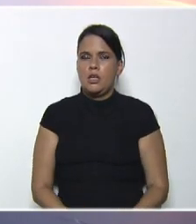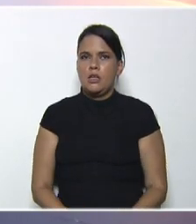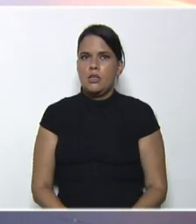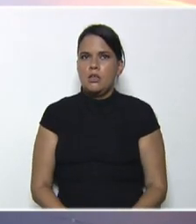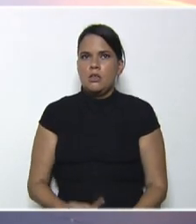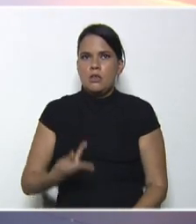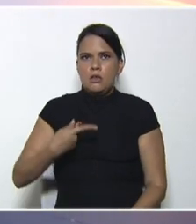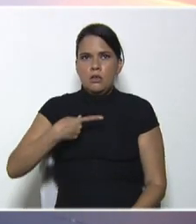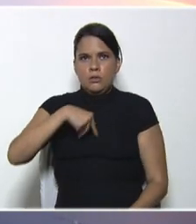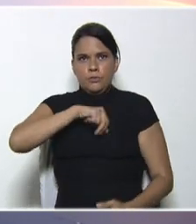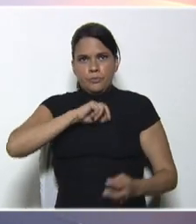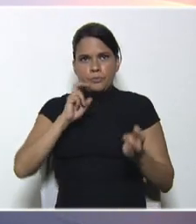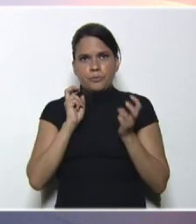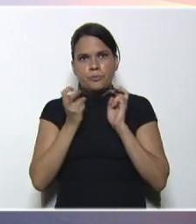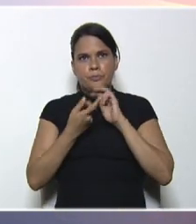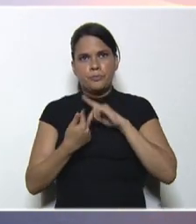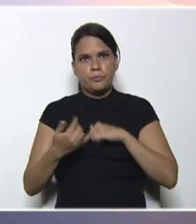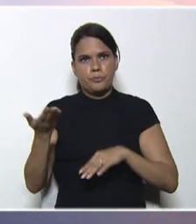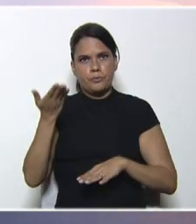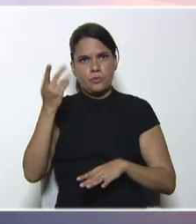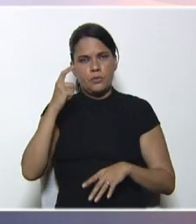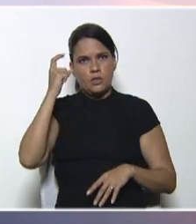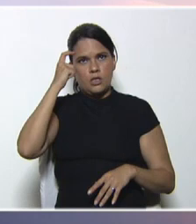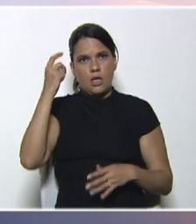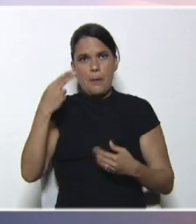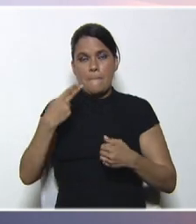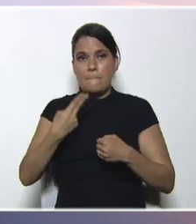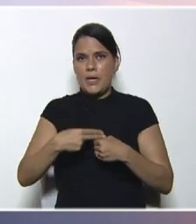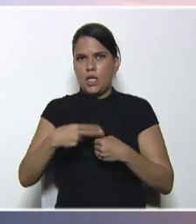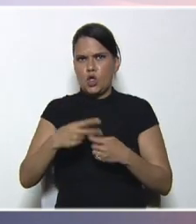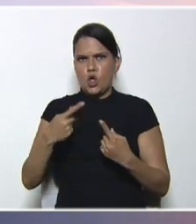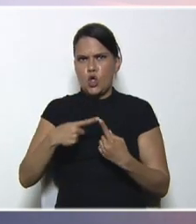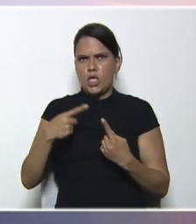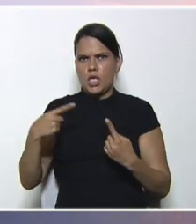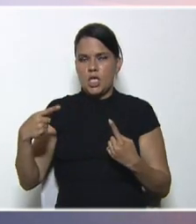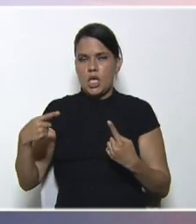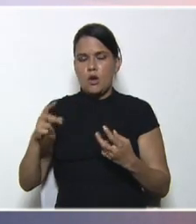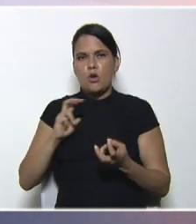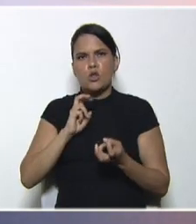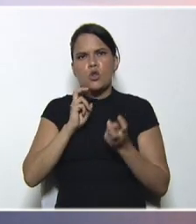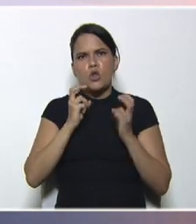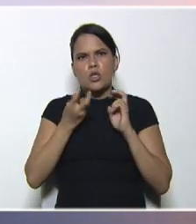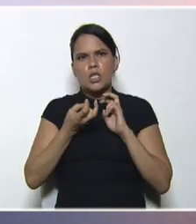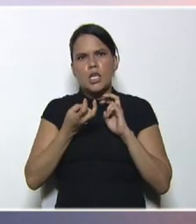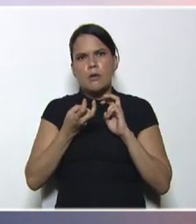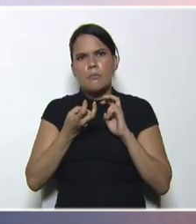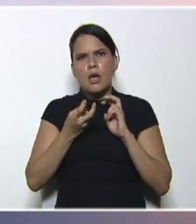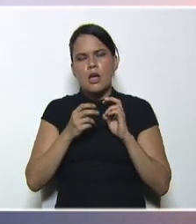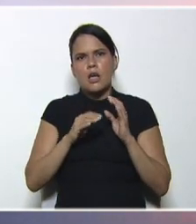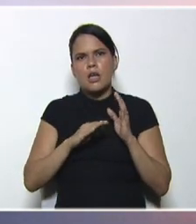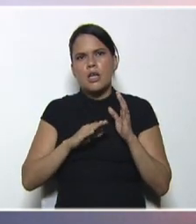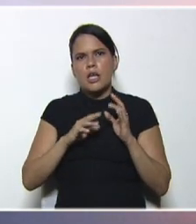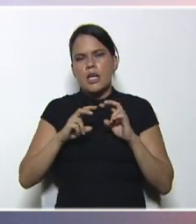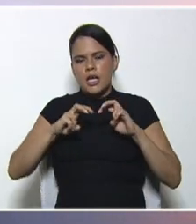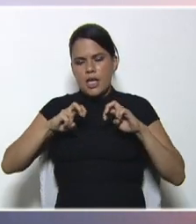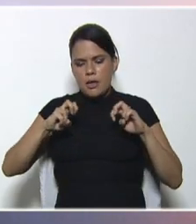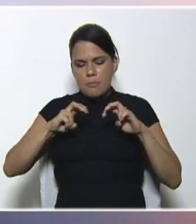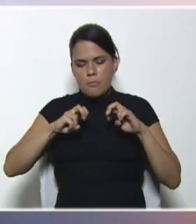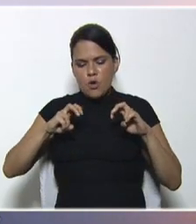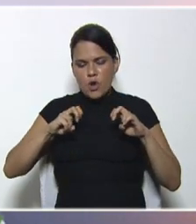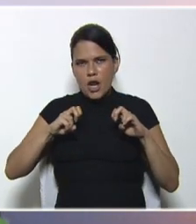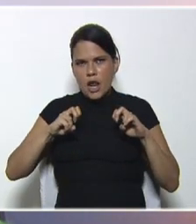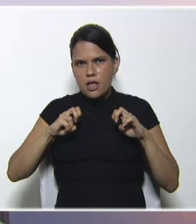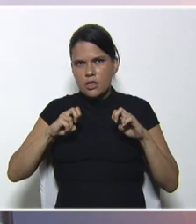nuestro tema indispensable el día de hoy es petróleo y energía. Nuestro tema generador, explorando el